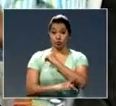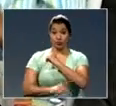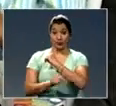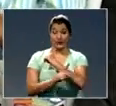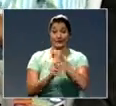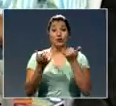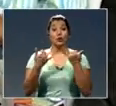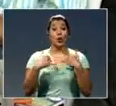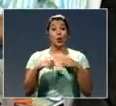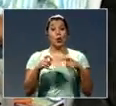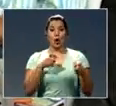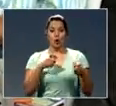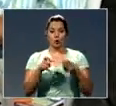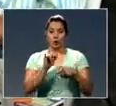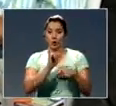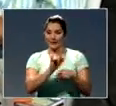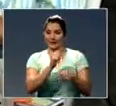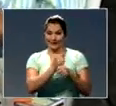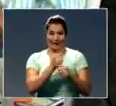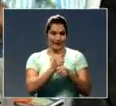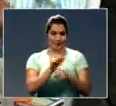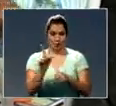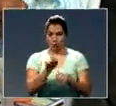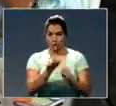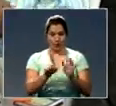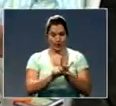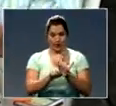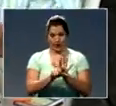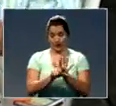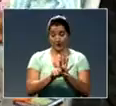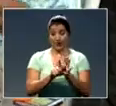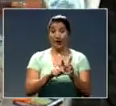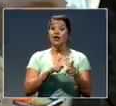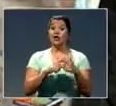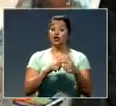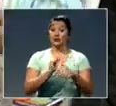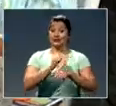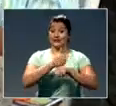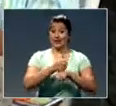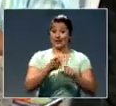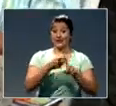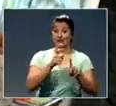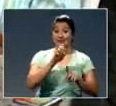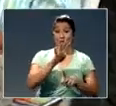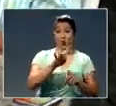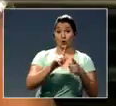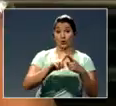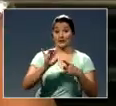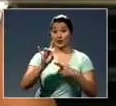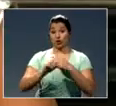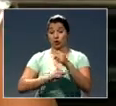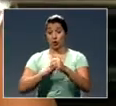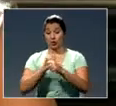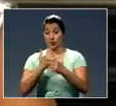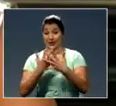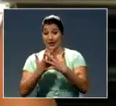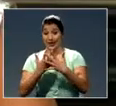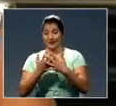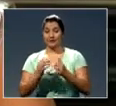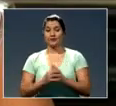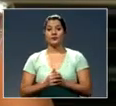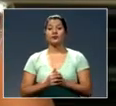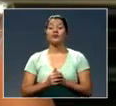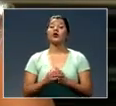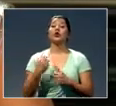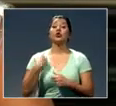dominando esta actividad ilegal. En estos casos se establecen penas de 4 a 8 años. Más allá con el tema de las bancas,